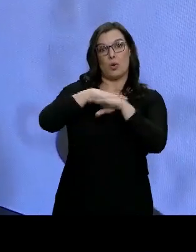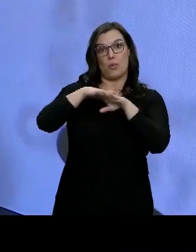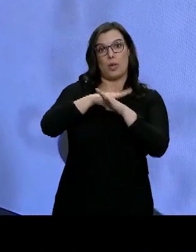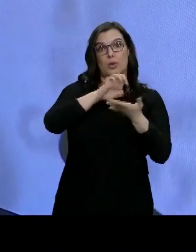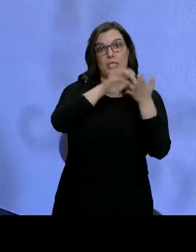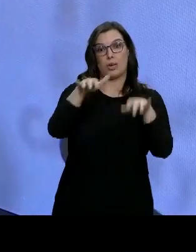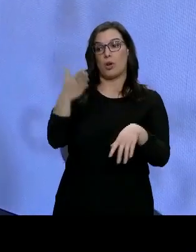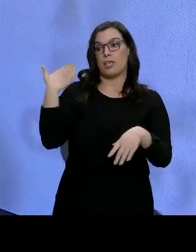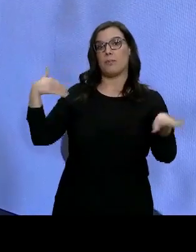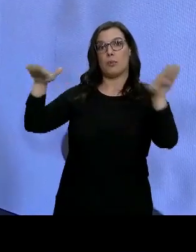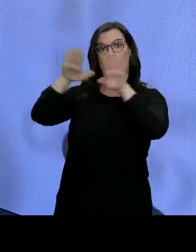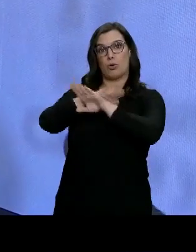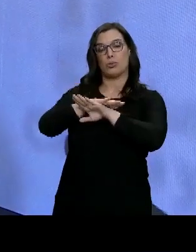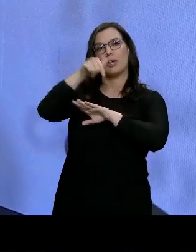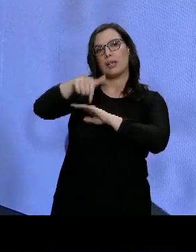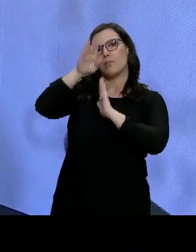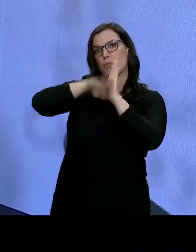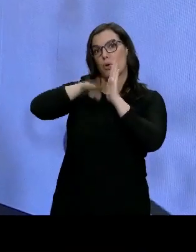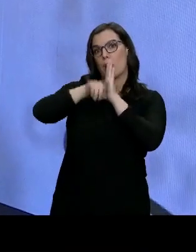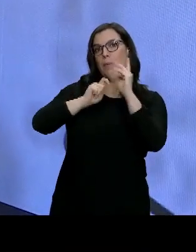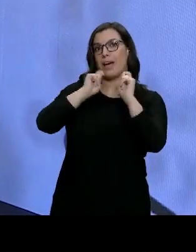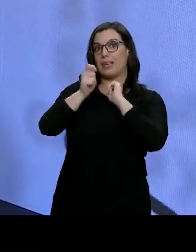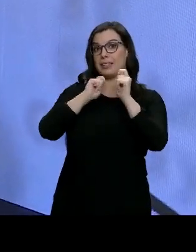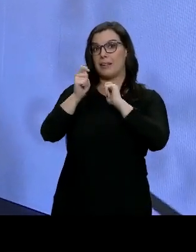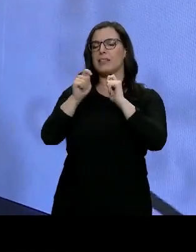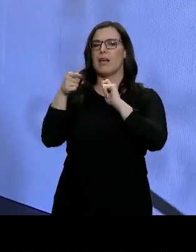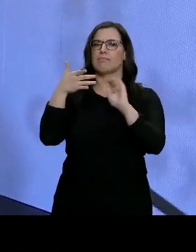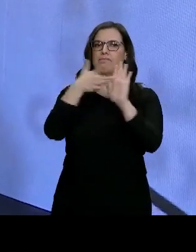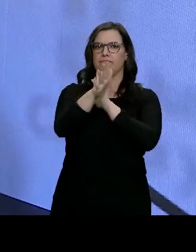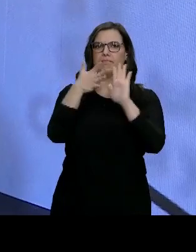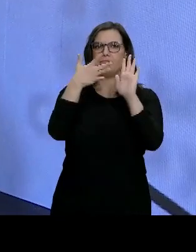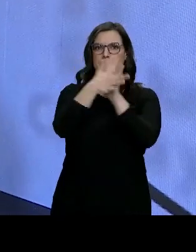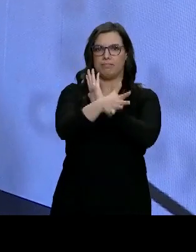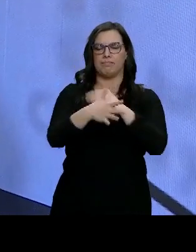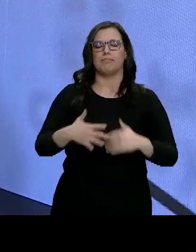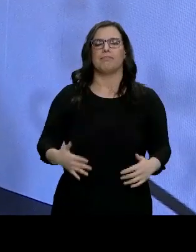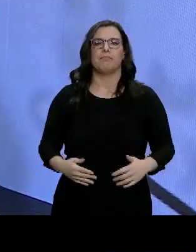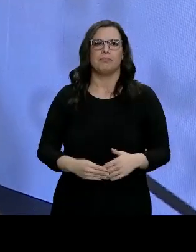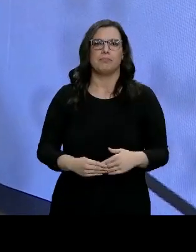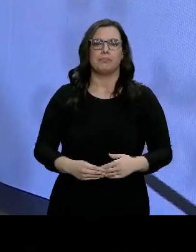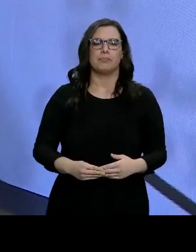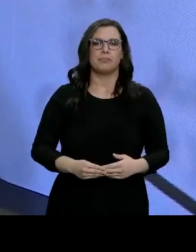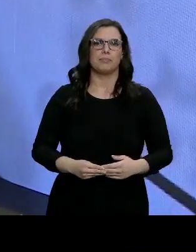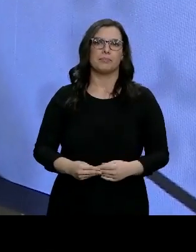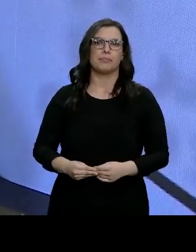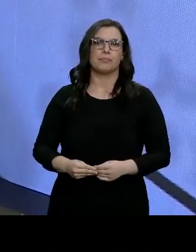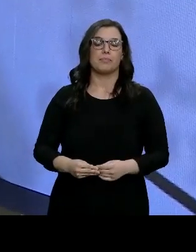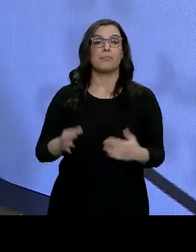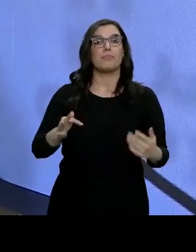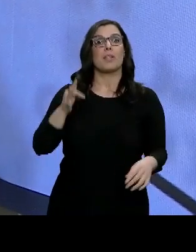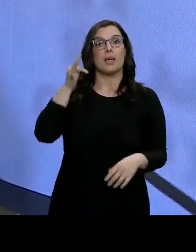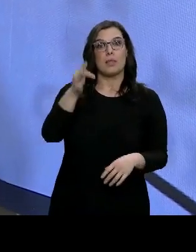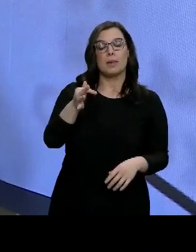nuestro compañero José Luis Martín en una entrevista que concedía el presidente de la Junta a Castilla y León Televisión.